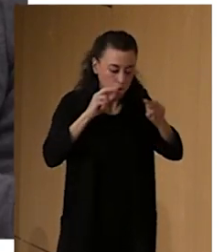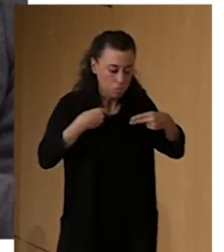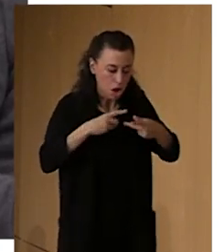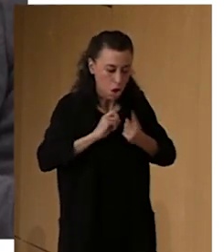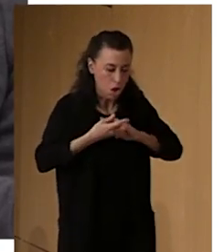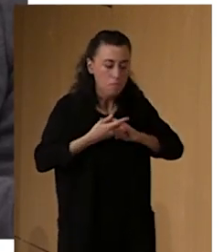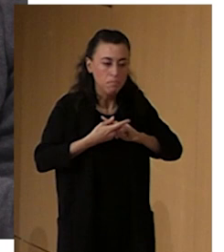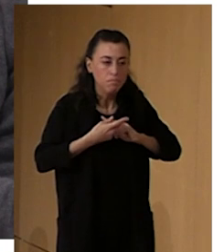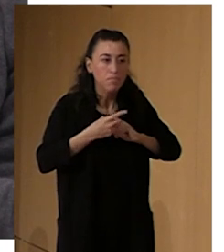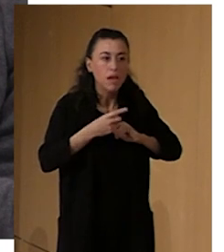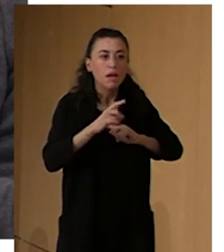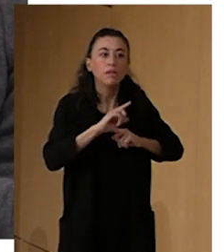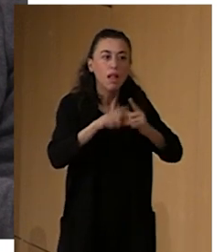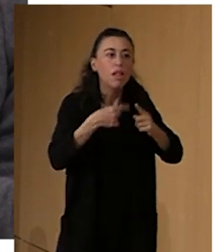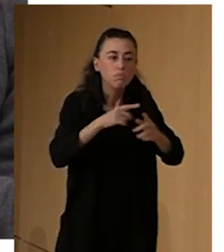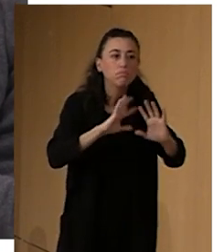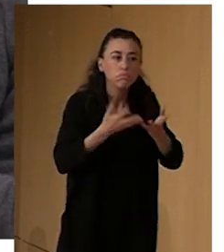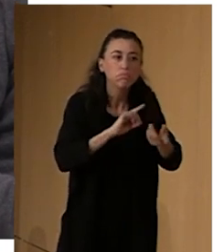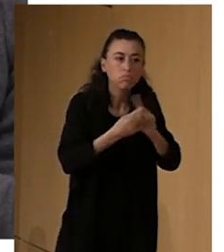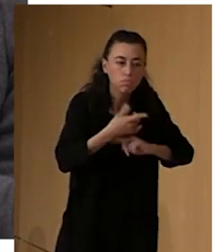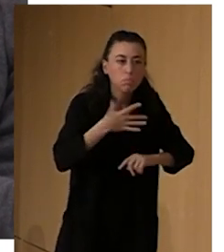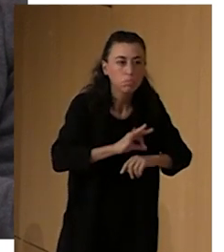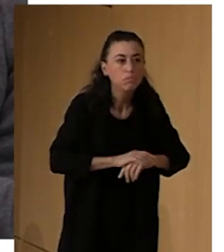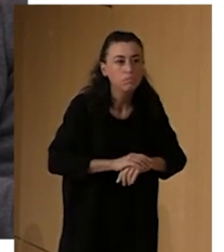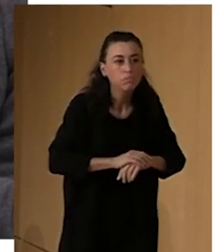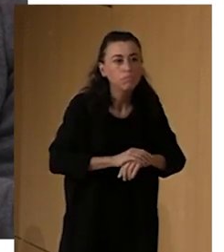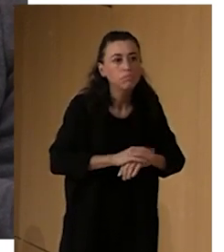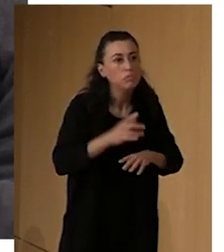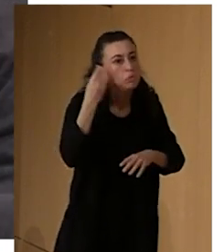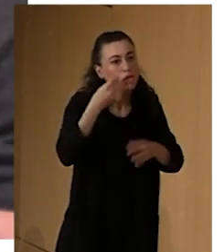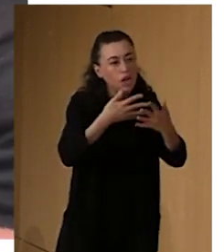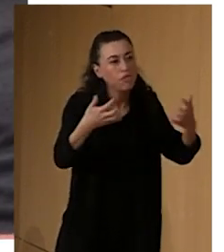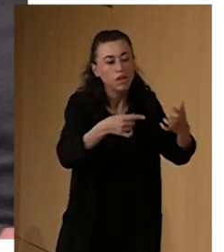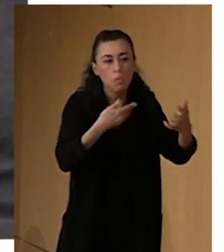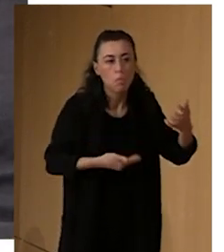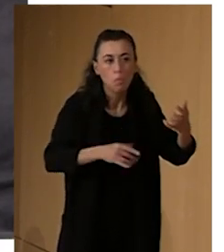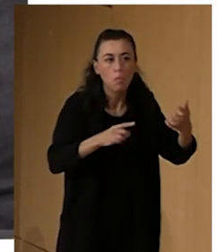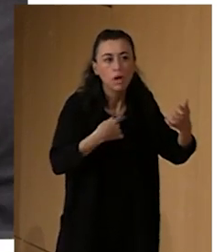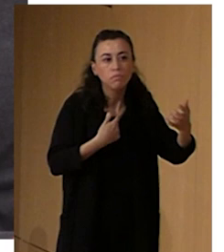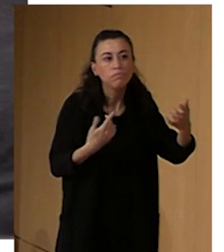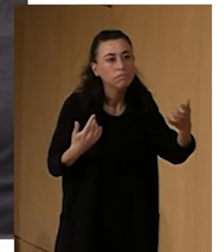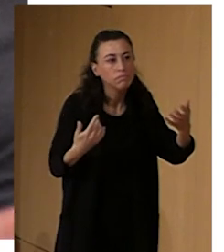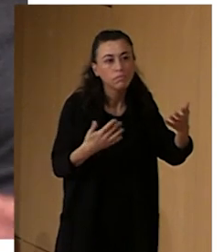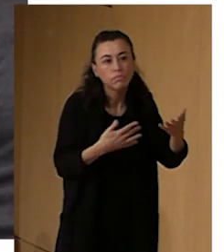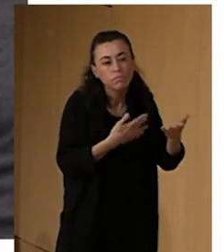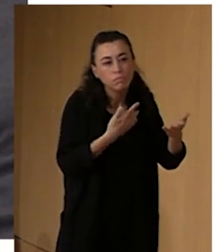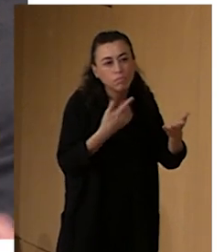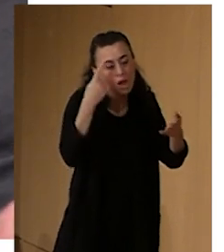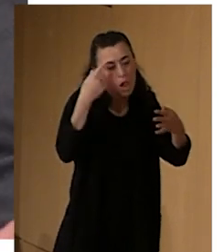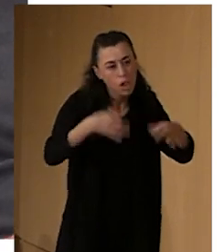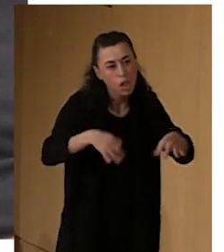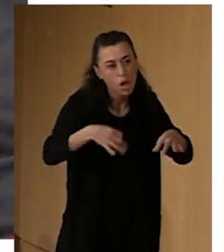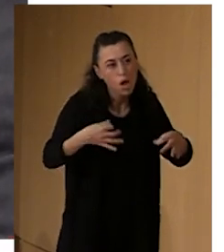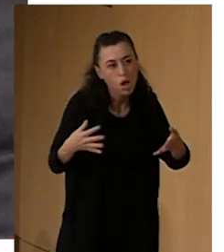actitudinal que al final me parece la más importante todas las demás existen y lógicamente hay que intervenir en ellas pero si entramos en un espacio